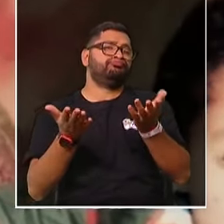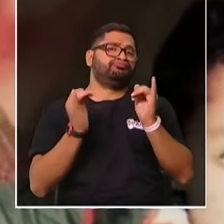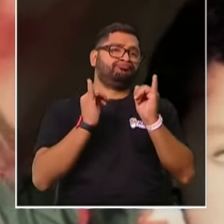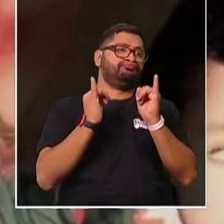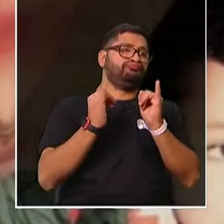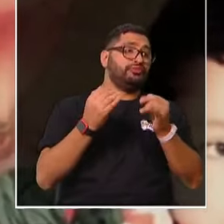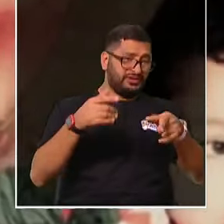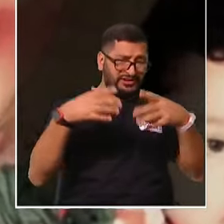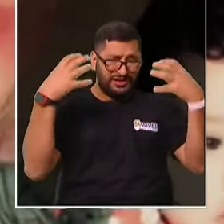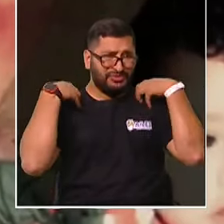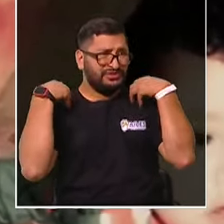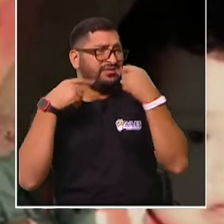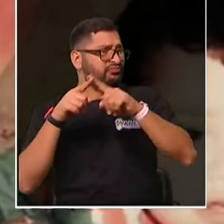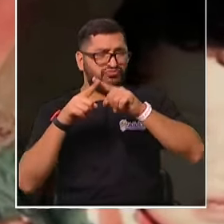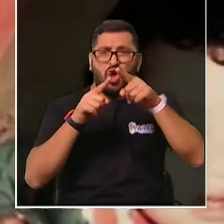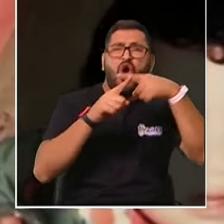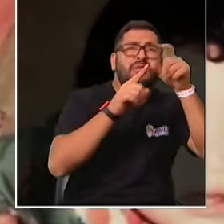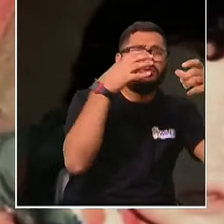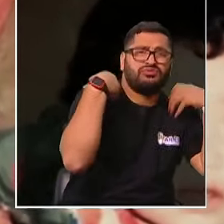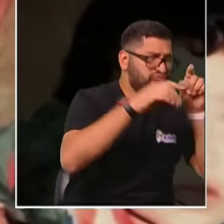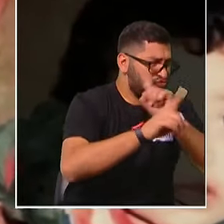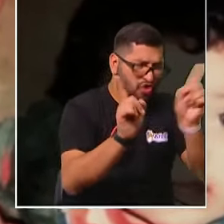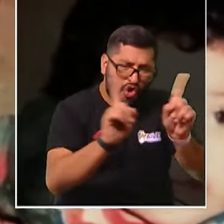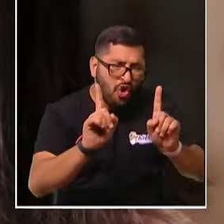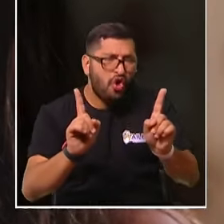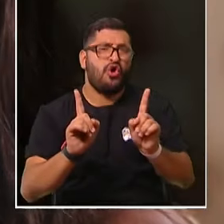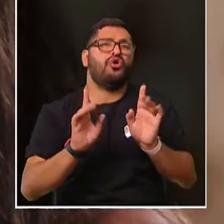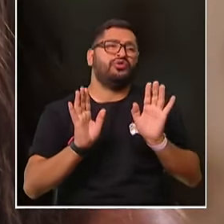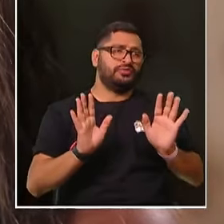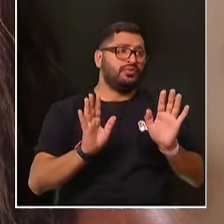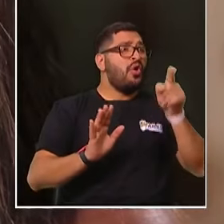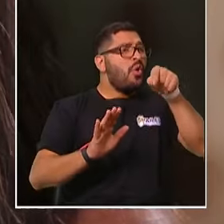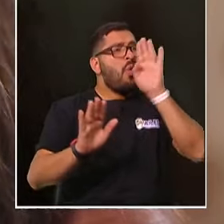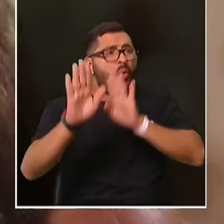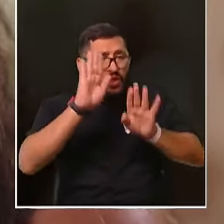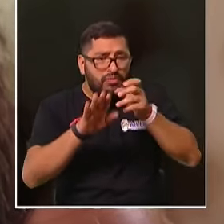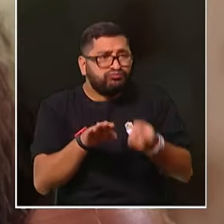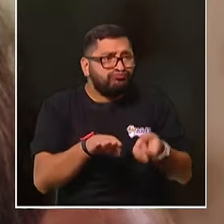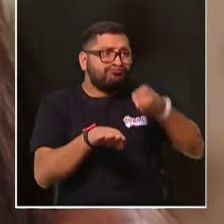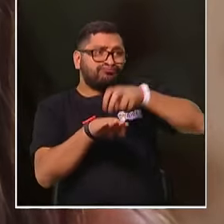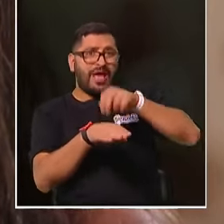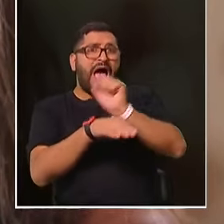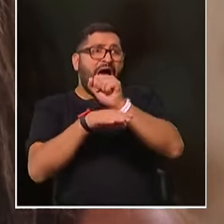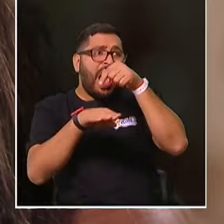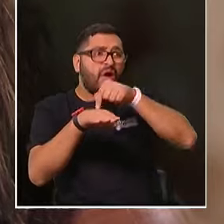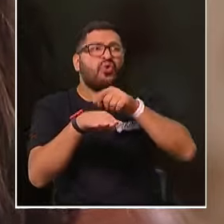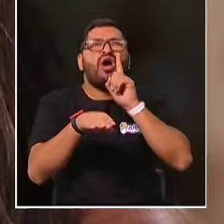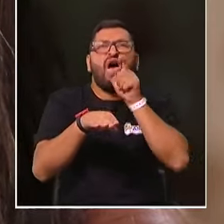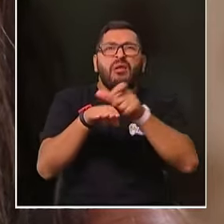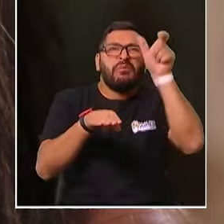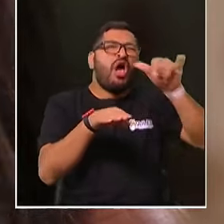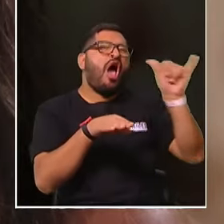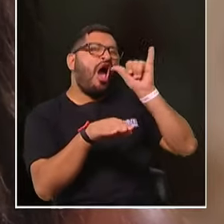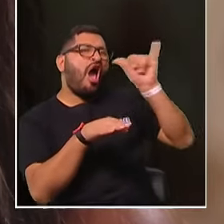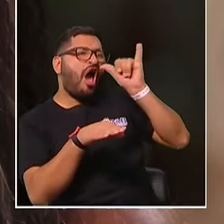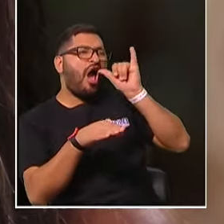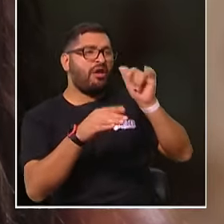irresponsable. Nos decían que no nos subiéramos a los autos que las personas ya habían tomado, porque pues